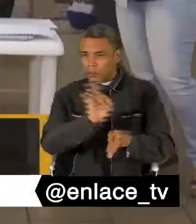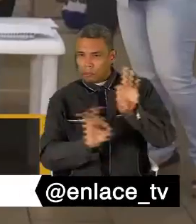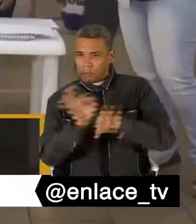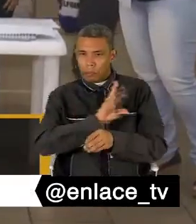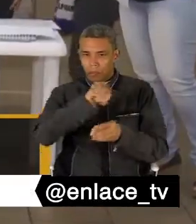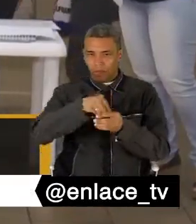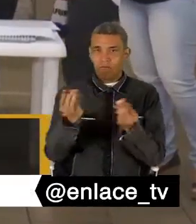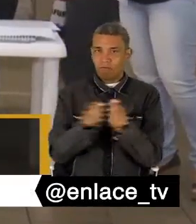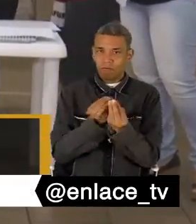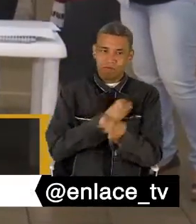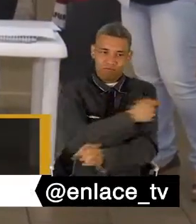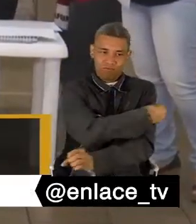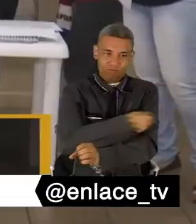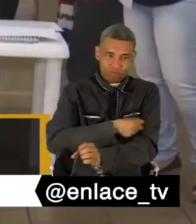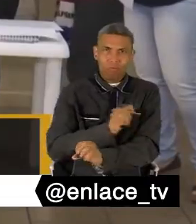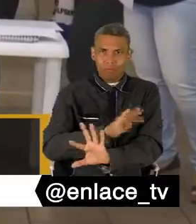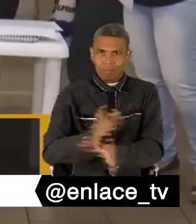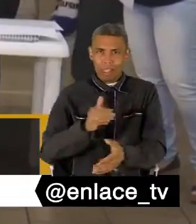de Cultura